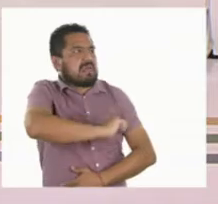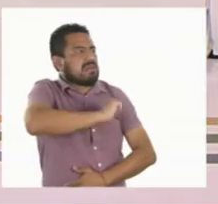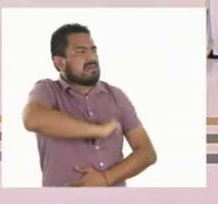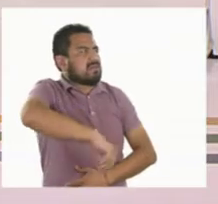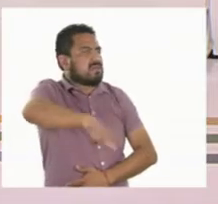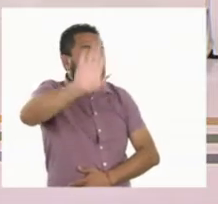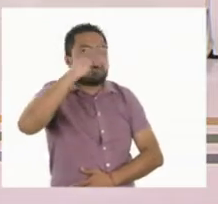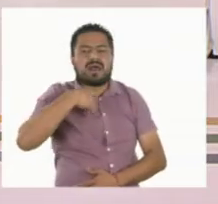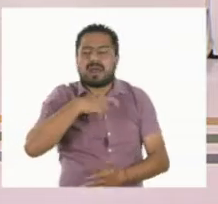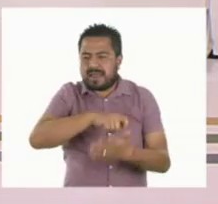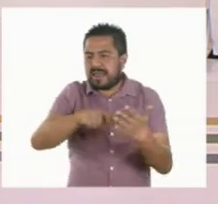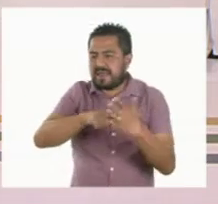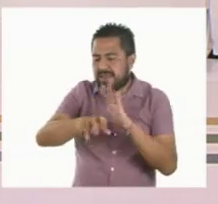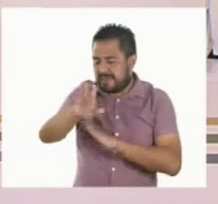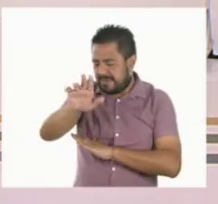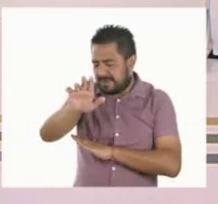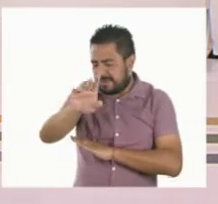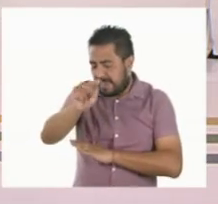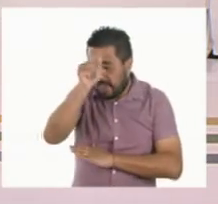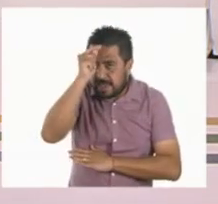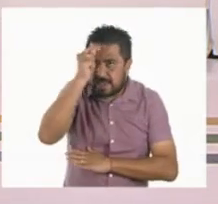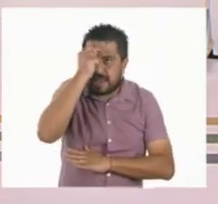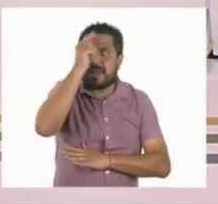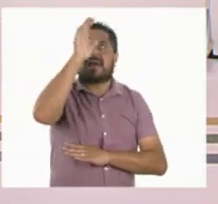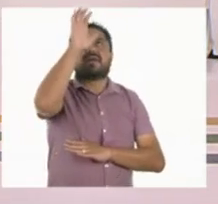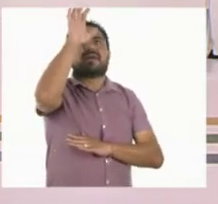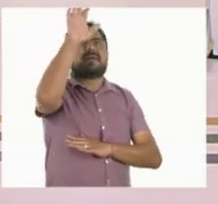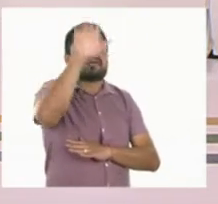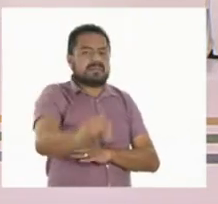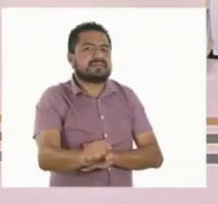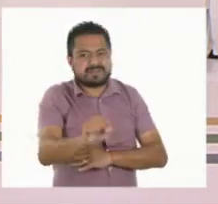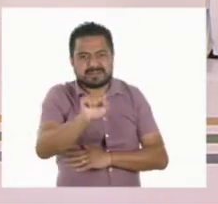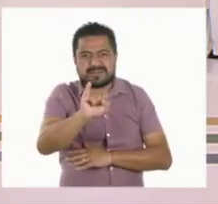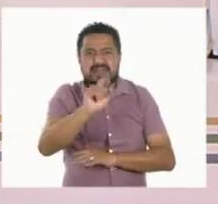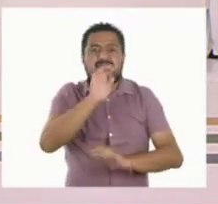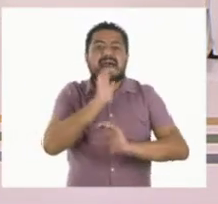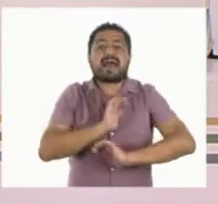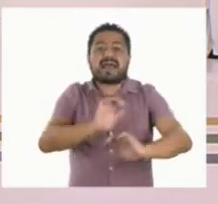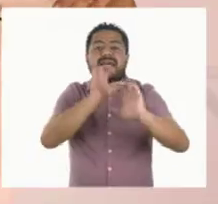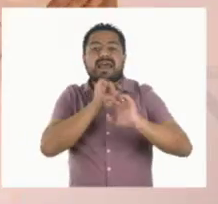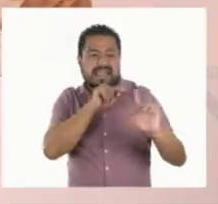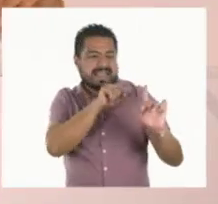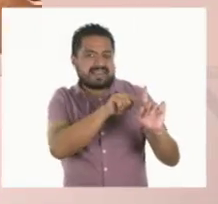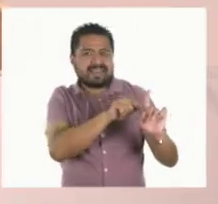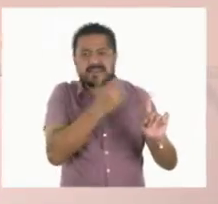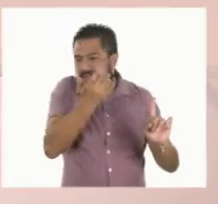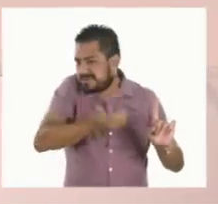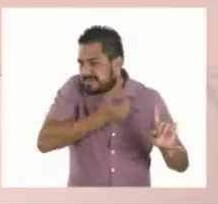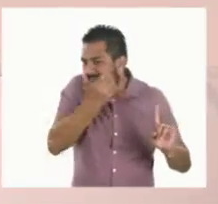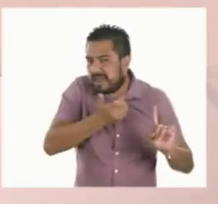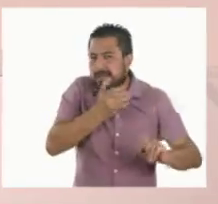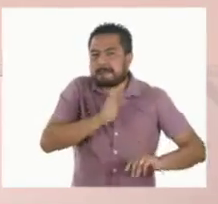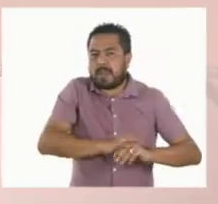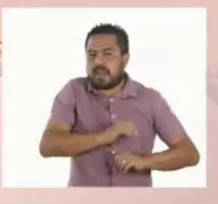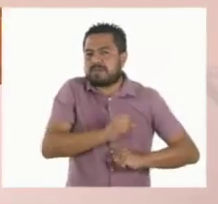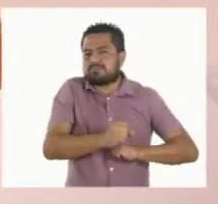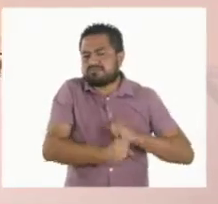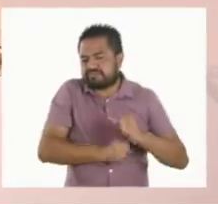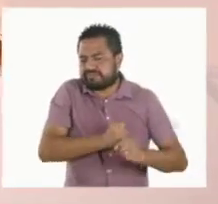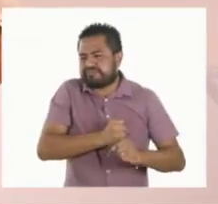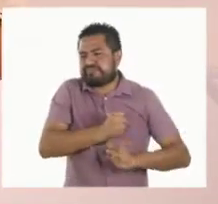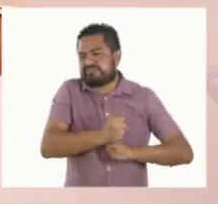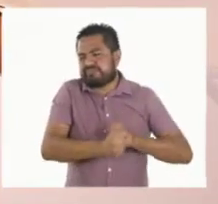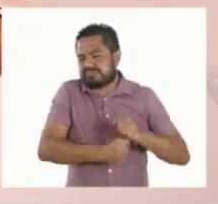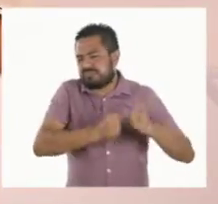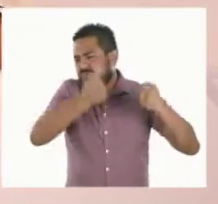por aquí traía anotado. ¡Ah, ya me acordé! ¡Claro! Por supuesto. Hay una canción que, aunque ha sido tradicional durante muchos, pero